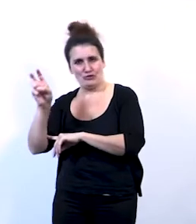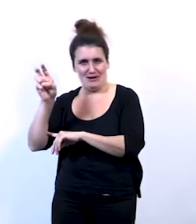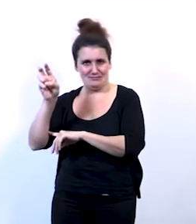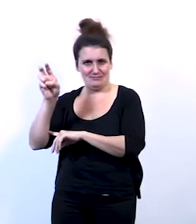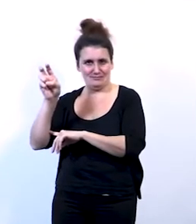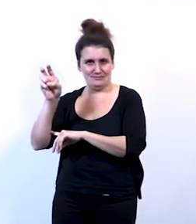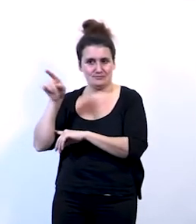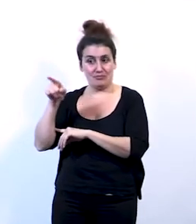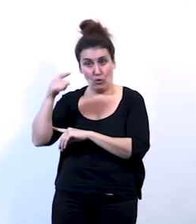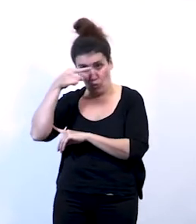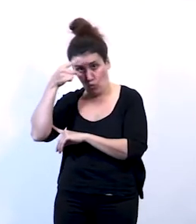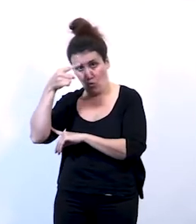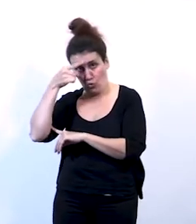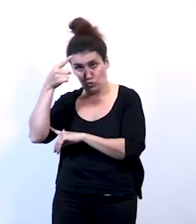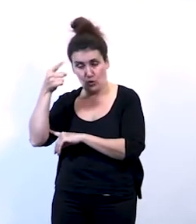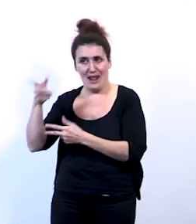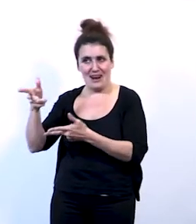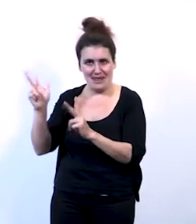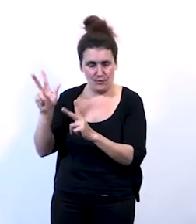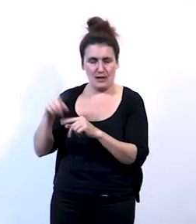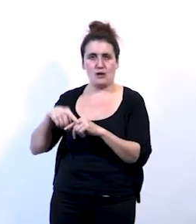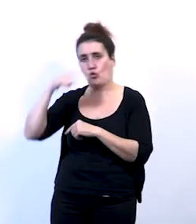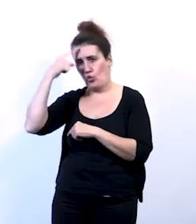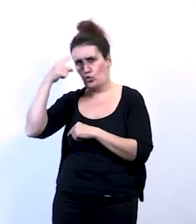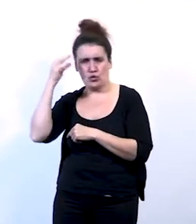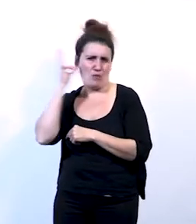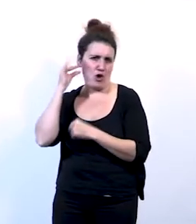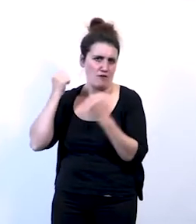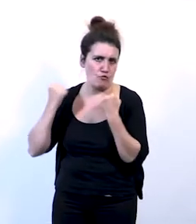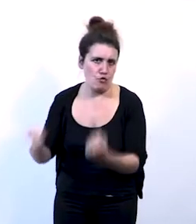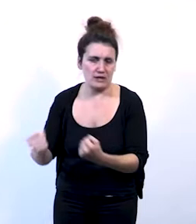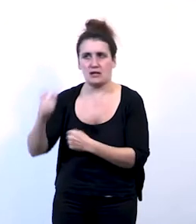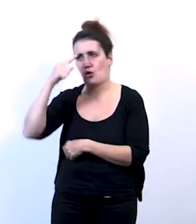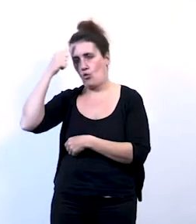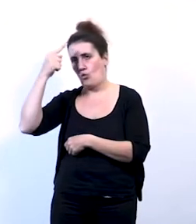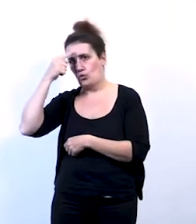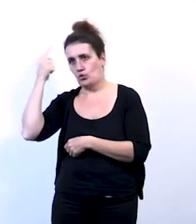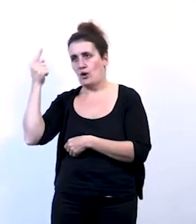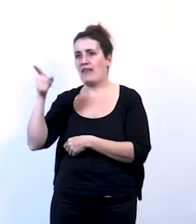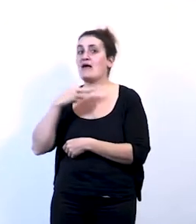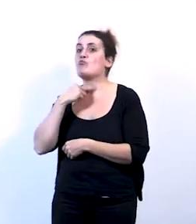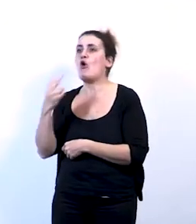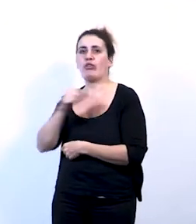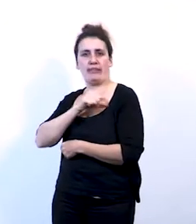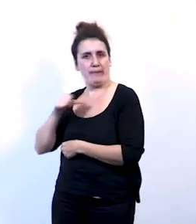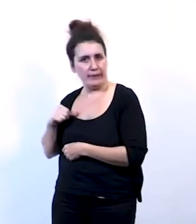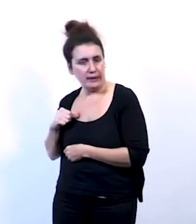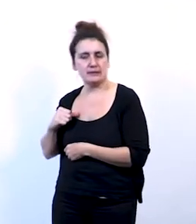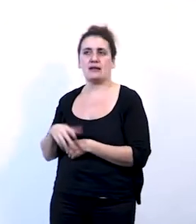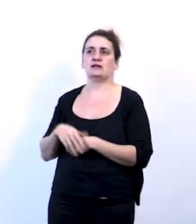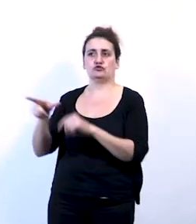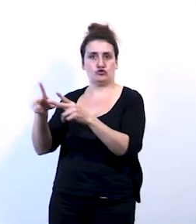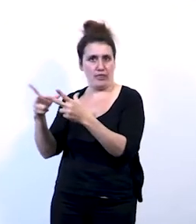la cultura de ser libre, la cultura de ser una mujer fuerte, la cultura de tener una voz independiente en su